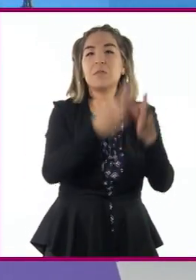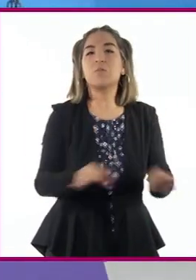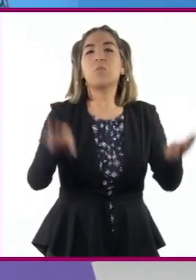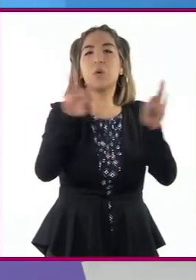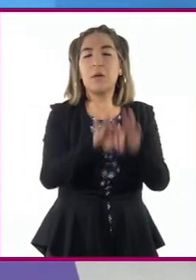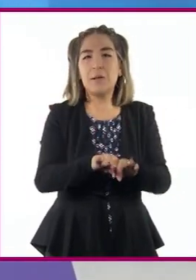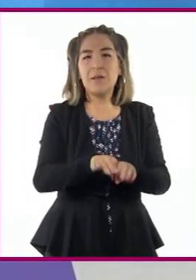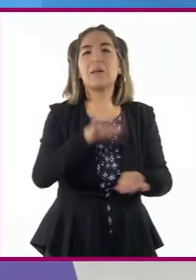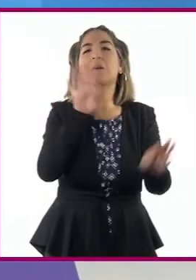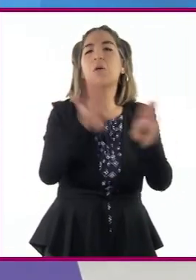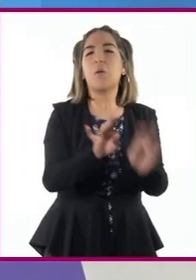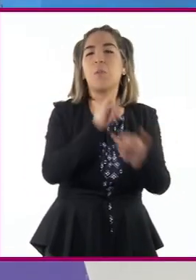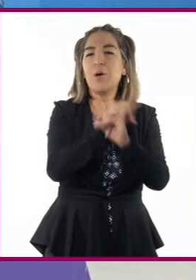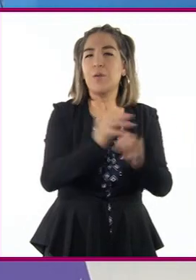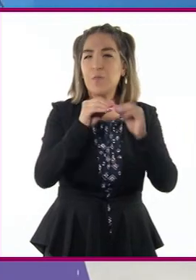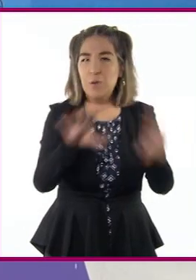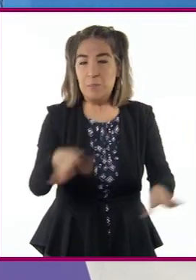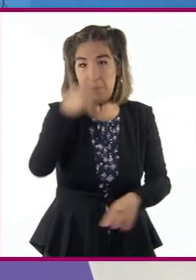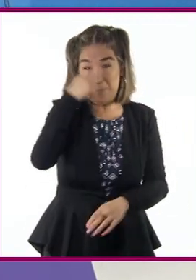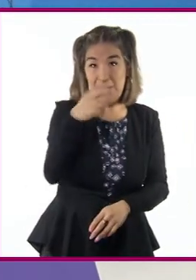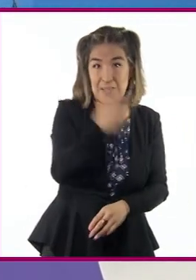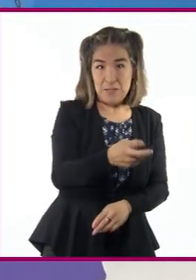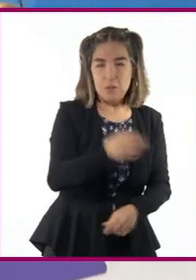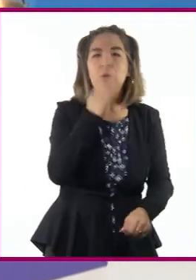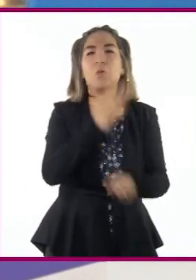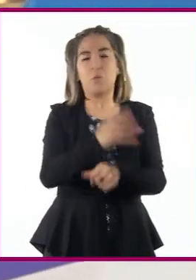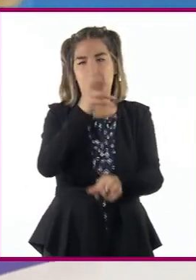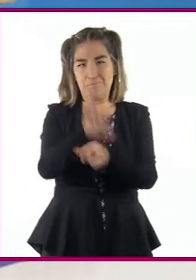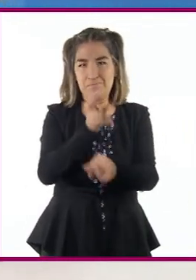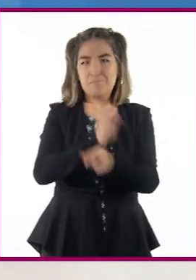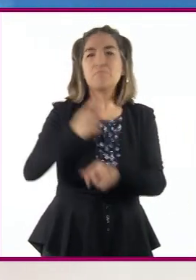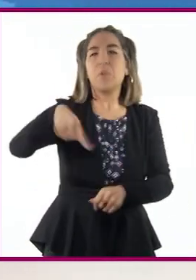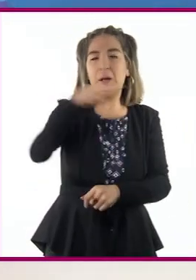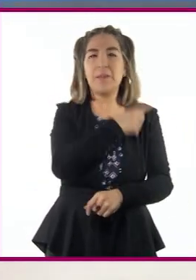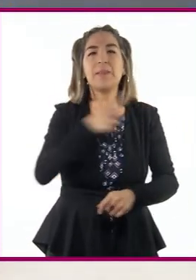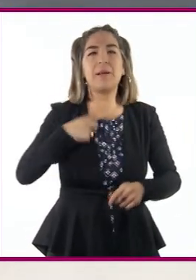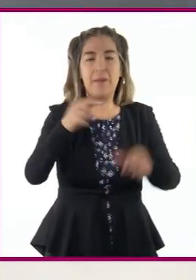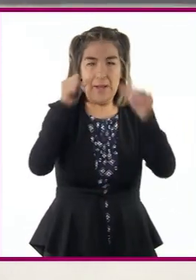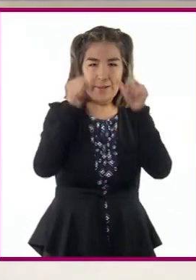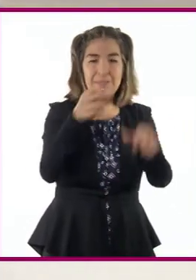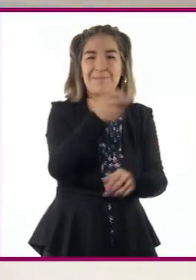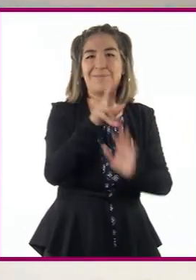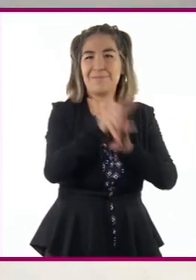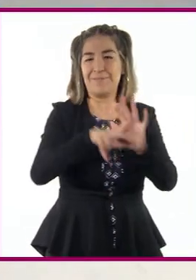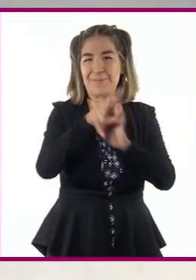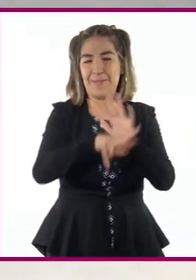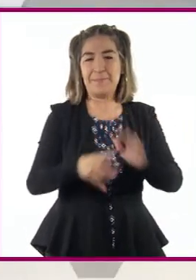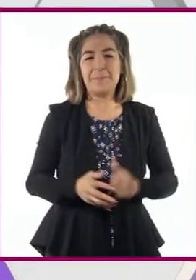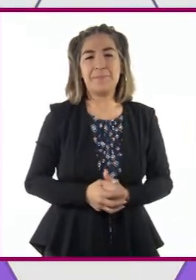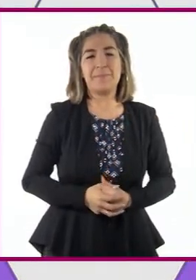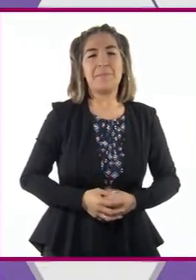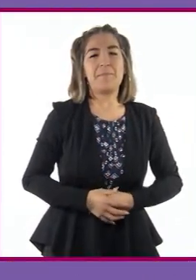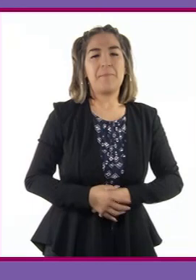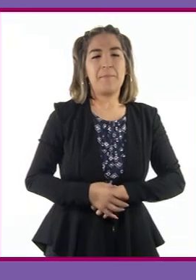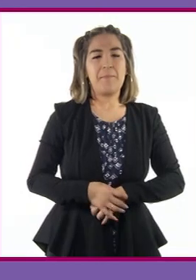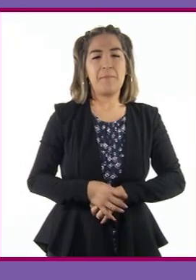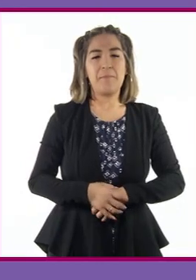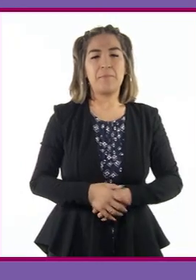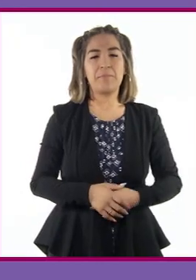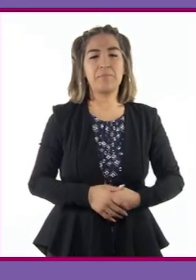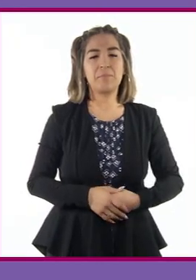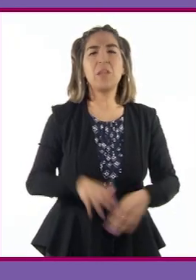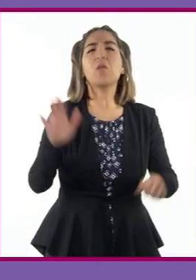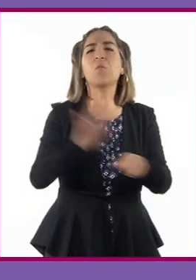la rendición de cuentas. Para ello, les invito a poner atención en el siguiente video. ¿Por qué